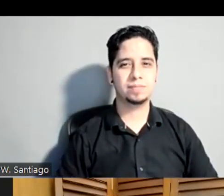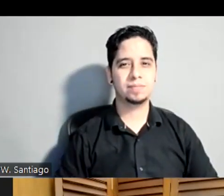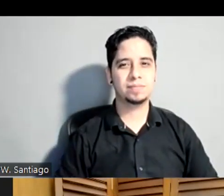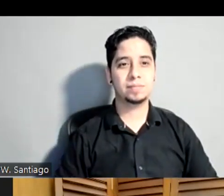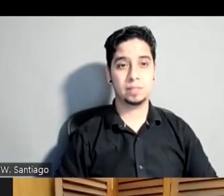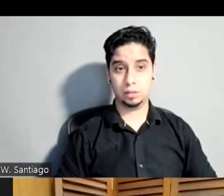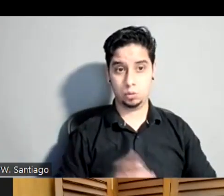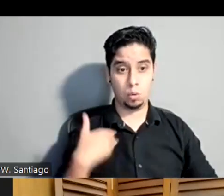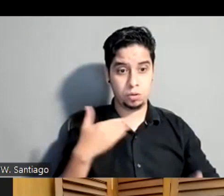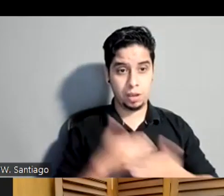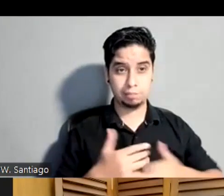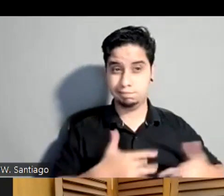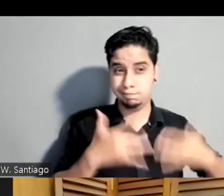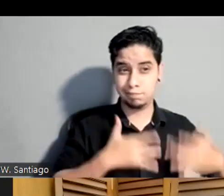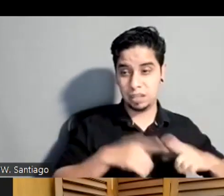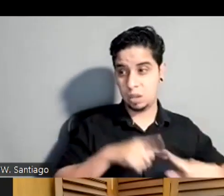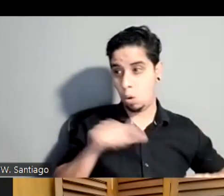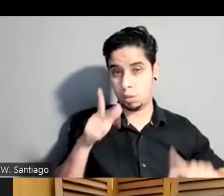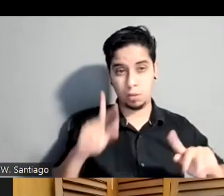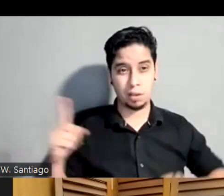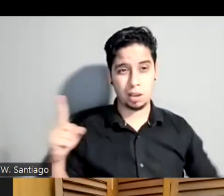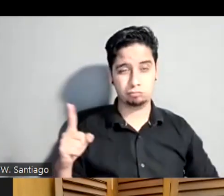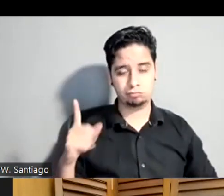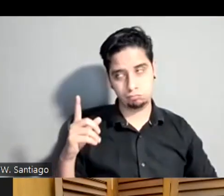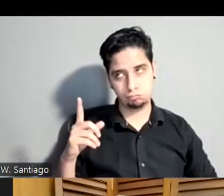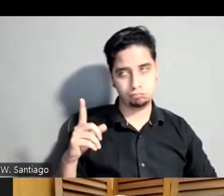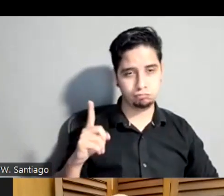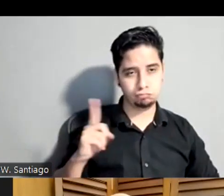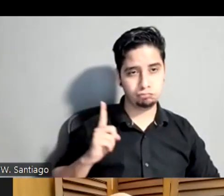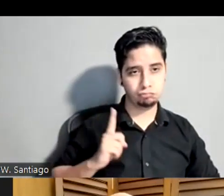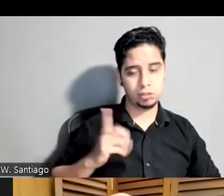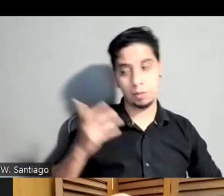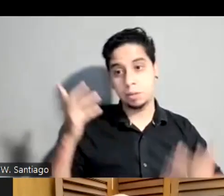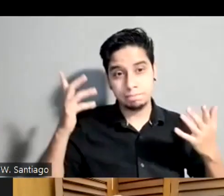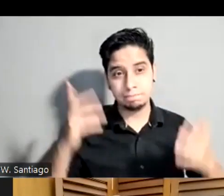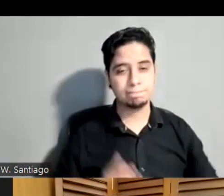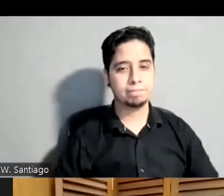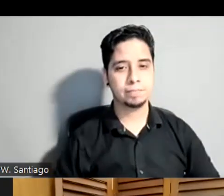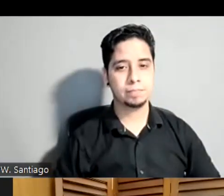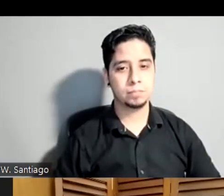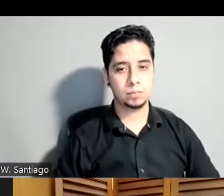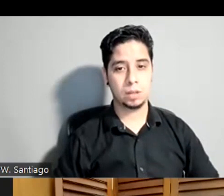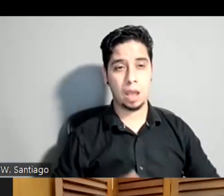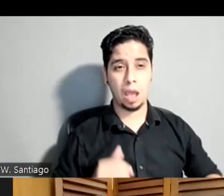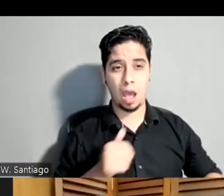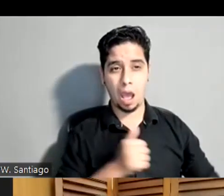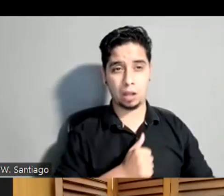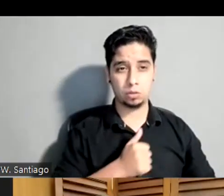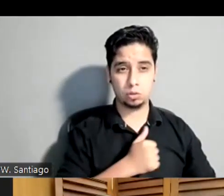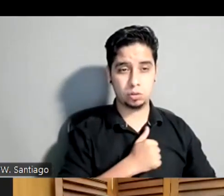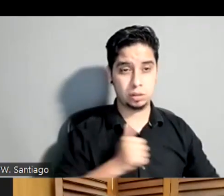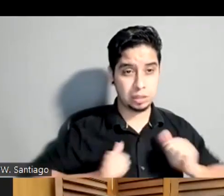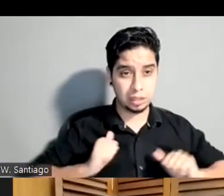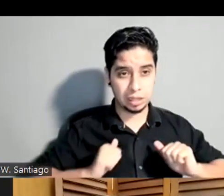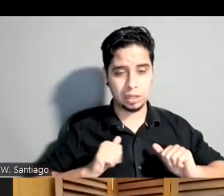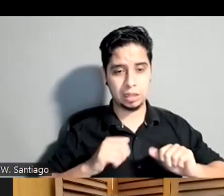persona que dice, ay, bendito. Oye, y el reto de ser actriz, venir de un ensayo de por la noche que